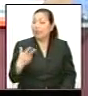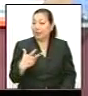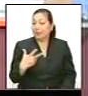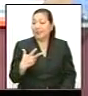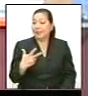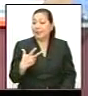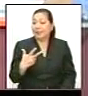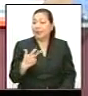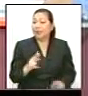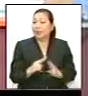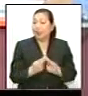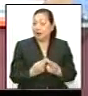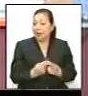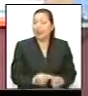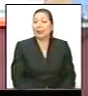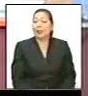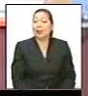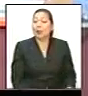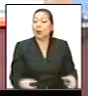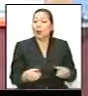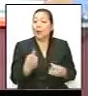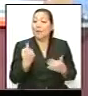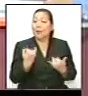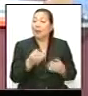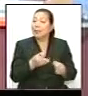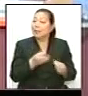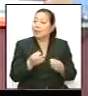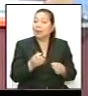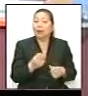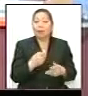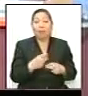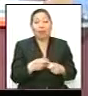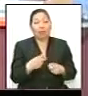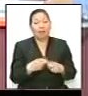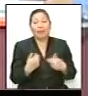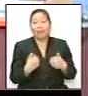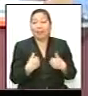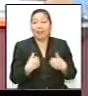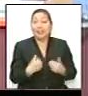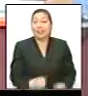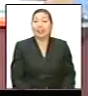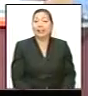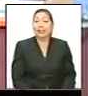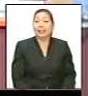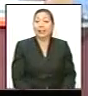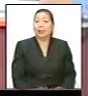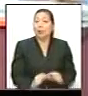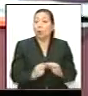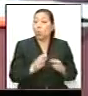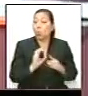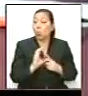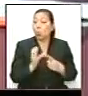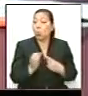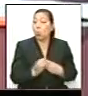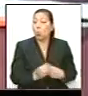es la tercera sesión extraordinaria de la comisión para explicar hechos graves que vienen ocurriendo en el sector cultura.